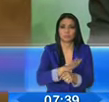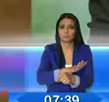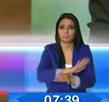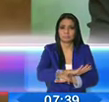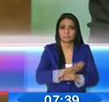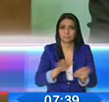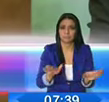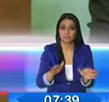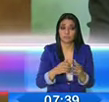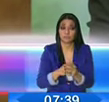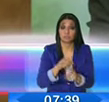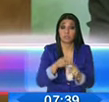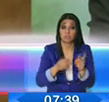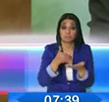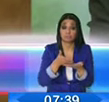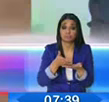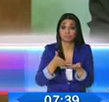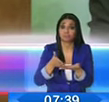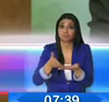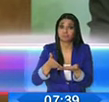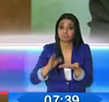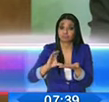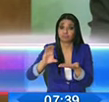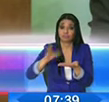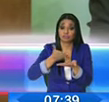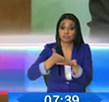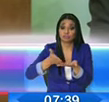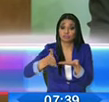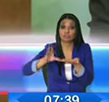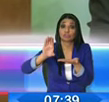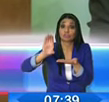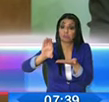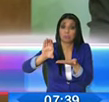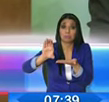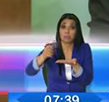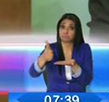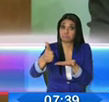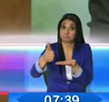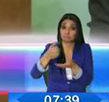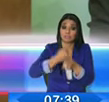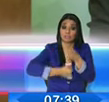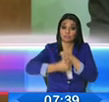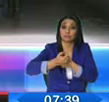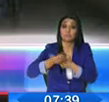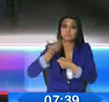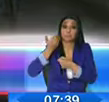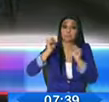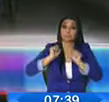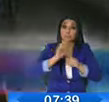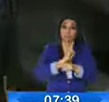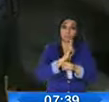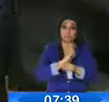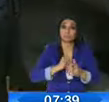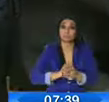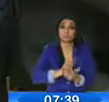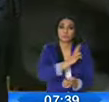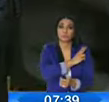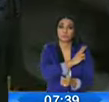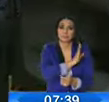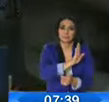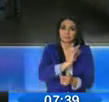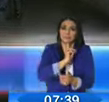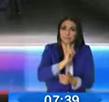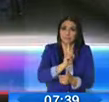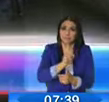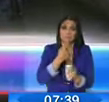vive con un excedente el nivel de disponibilidad que tuvieron el año anterior las universidades manifiestan que